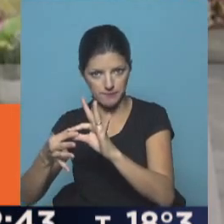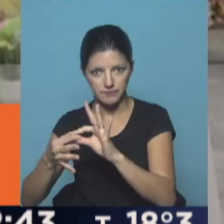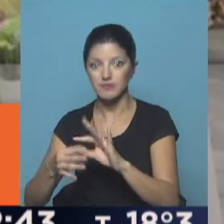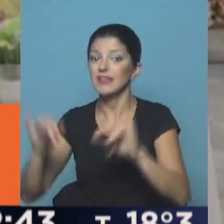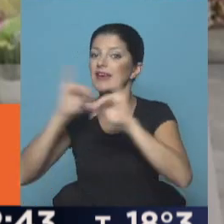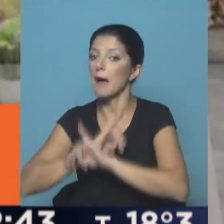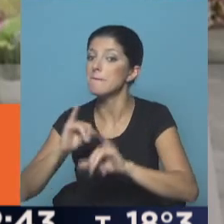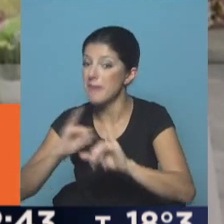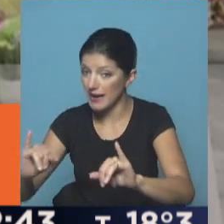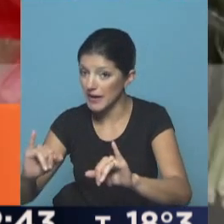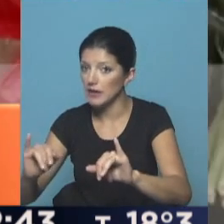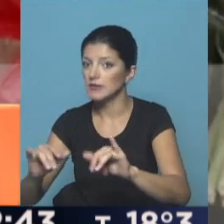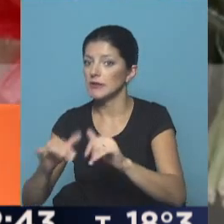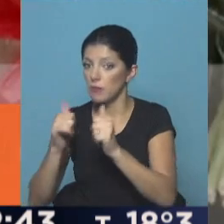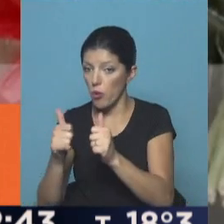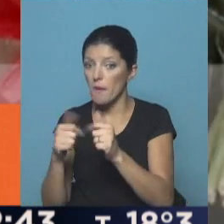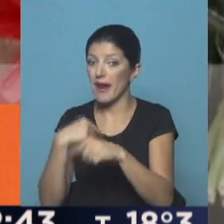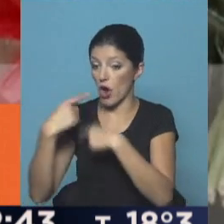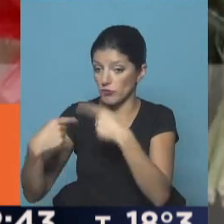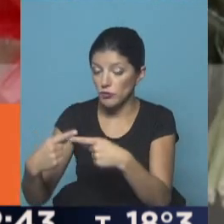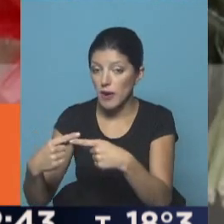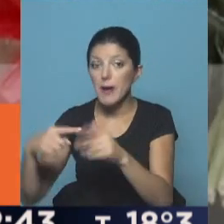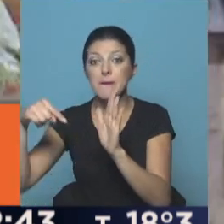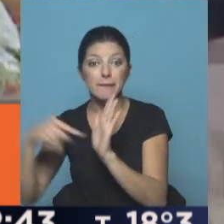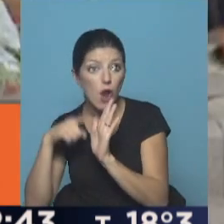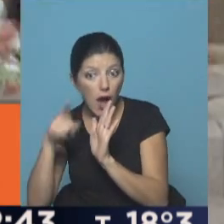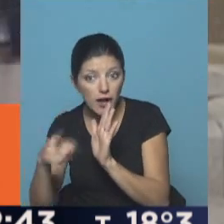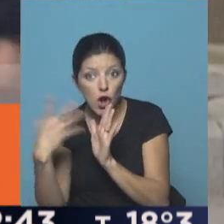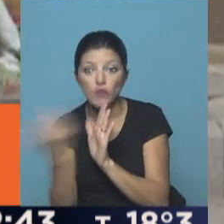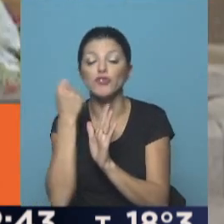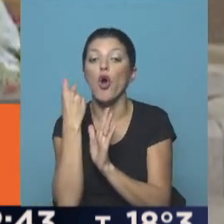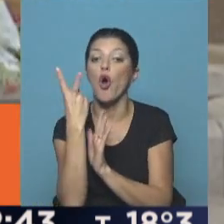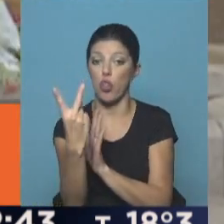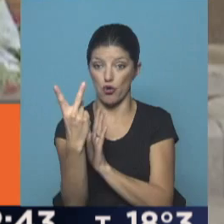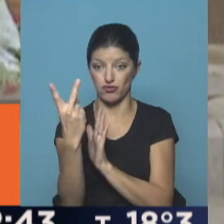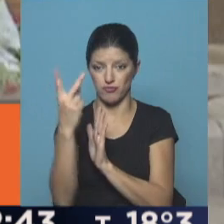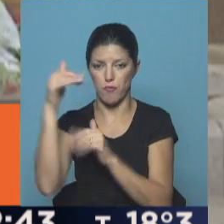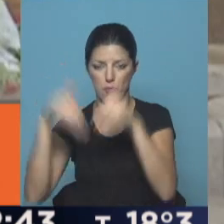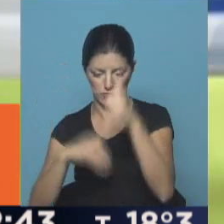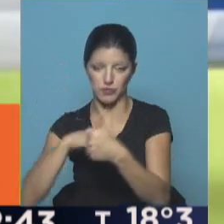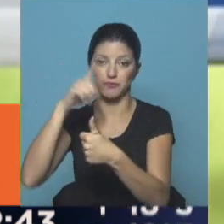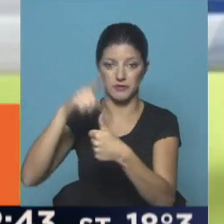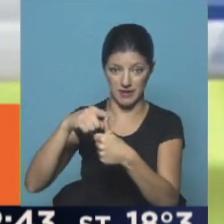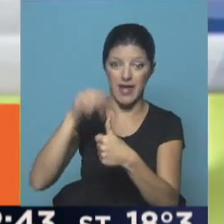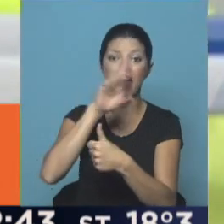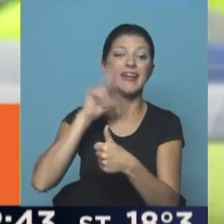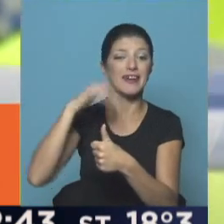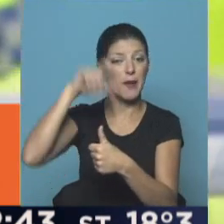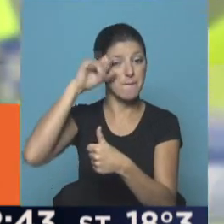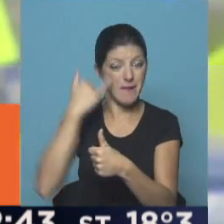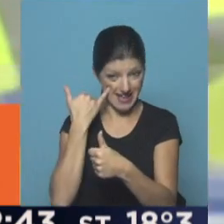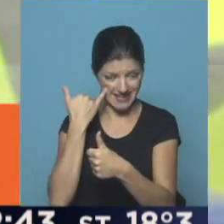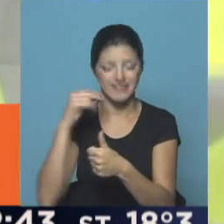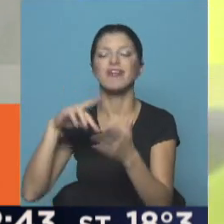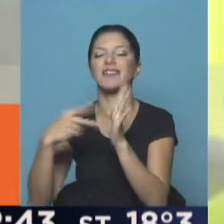tímida a favor de la permanencia, logró capitalizar 2 votos. el voto del Remain, es decir, en esta elección el